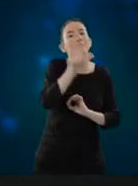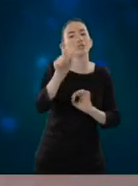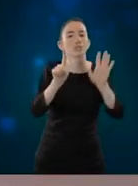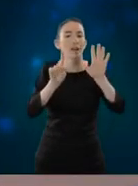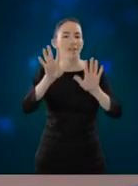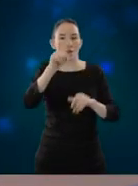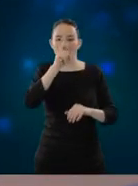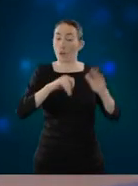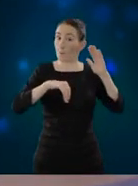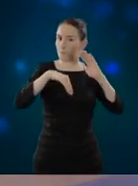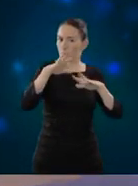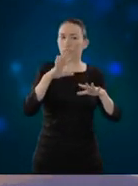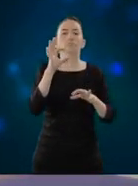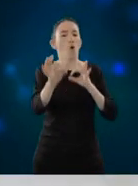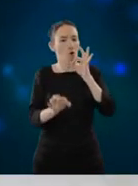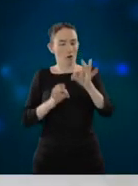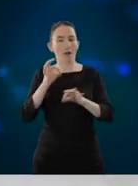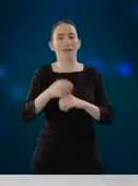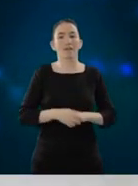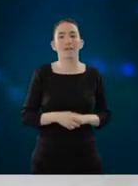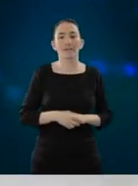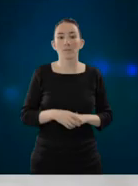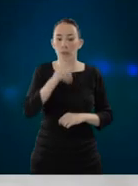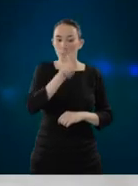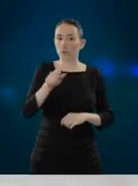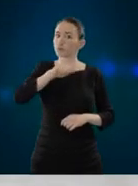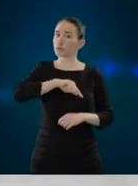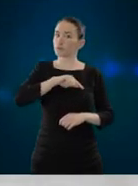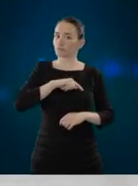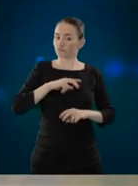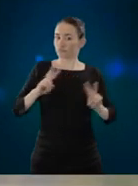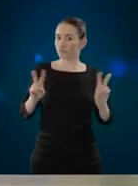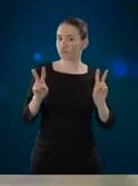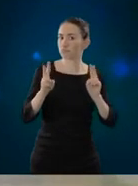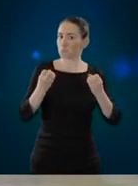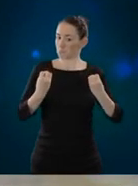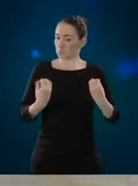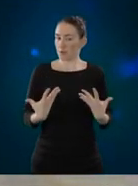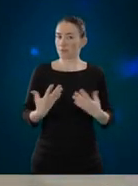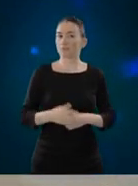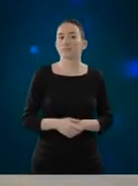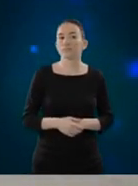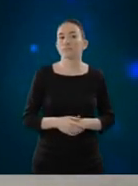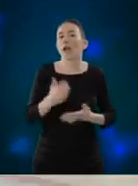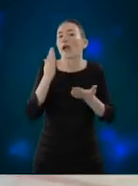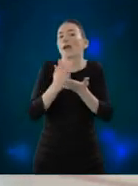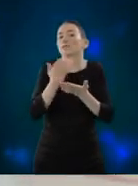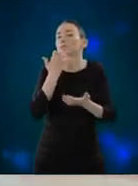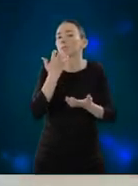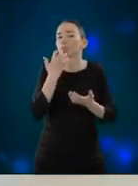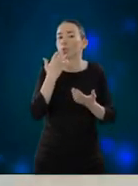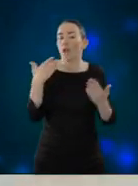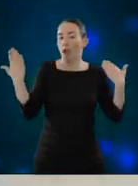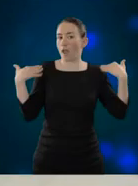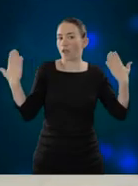las personas mayores de 65 años y que así puedan mantenerse en forma. Hay clases de